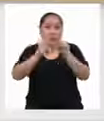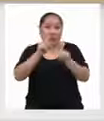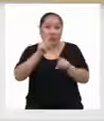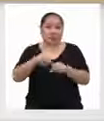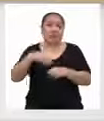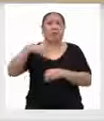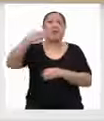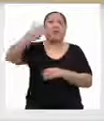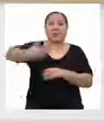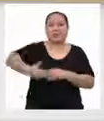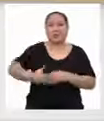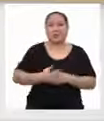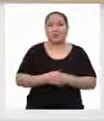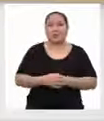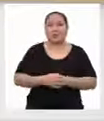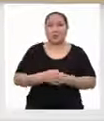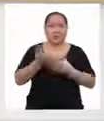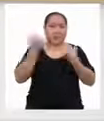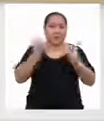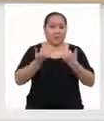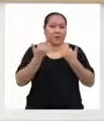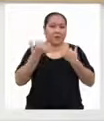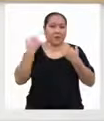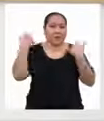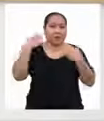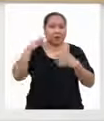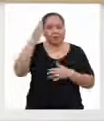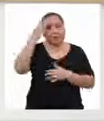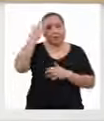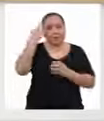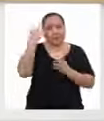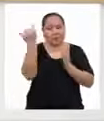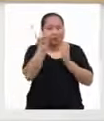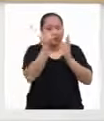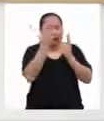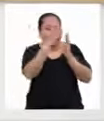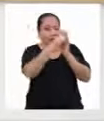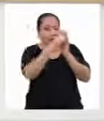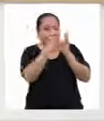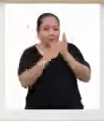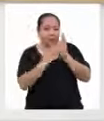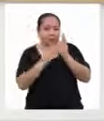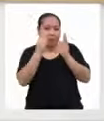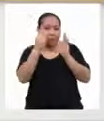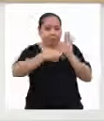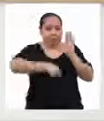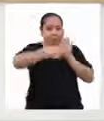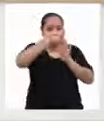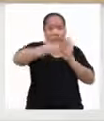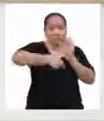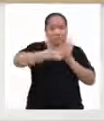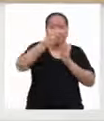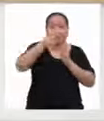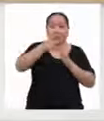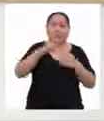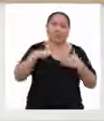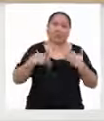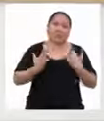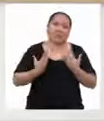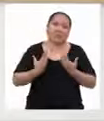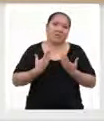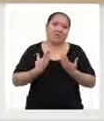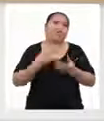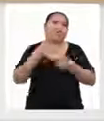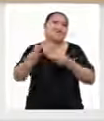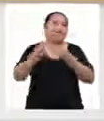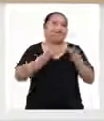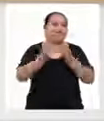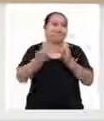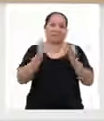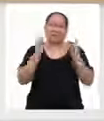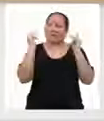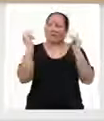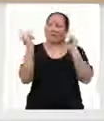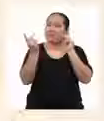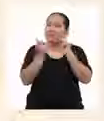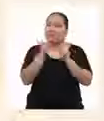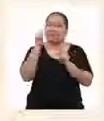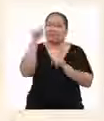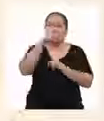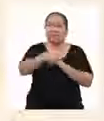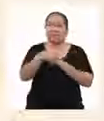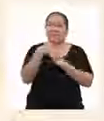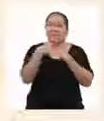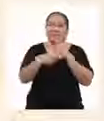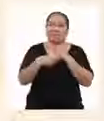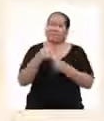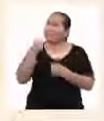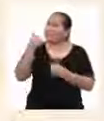¿no? Ahora que ya sabes hacer gráficos estadísticos, podrías hacer una excelente explicación de la problemática.